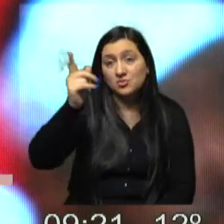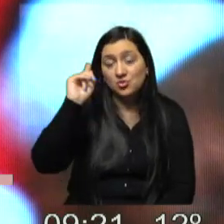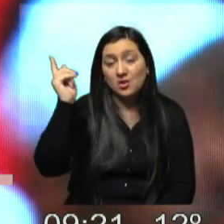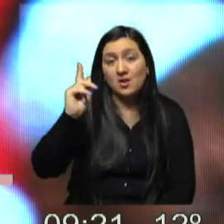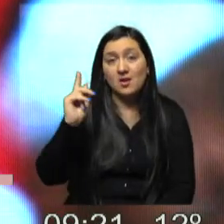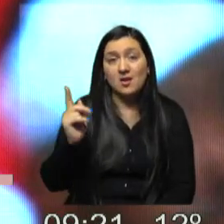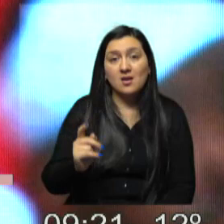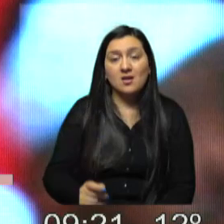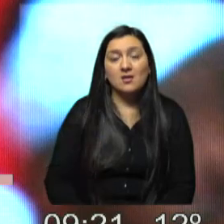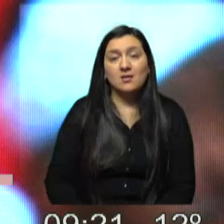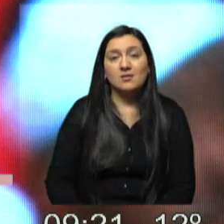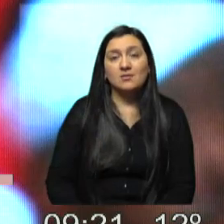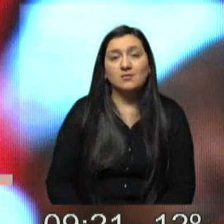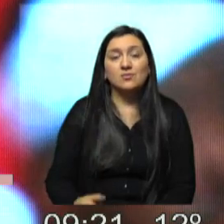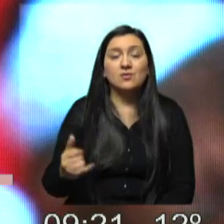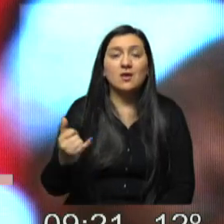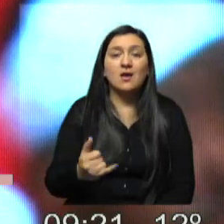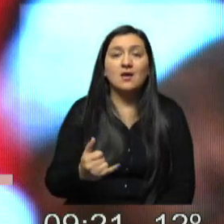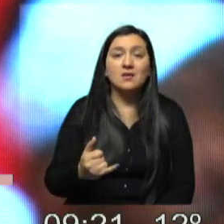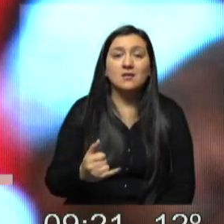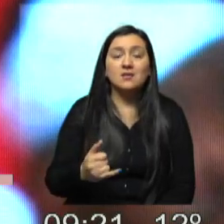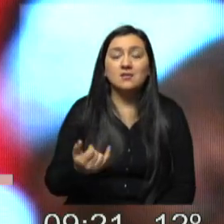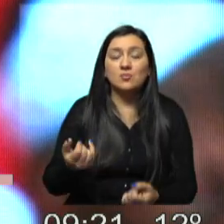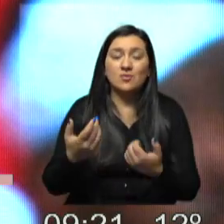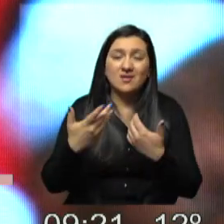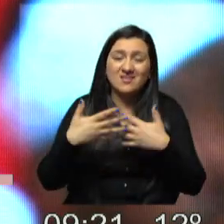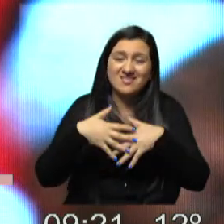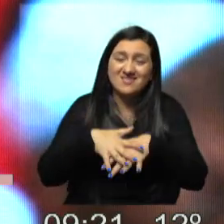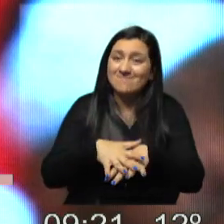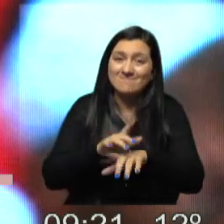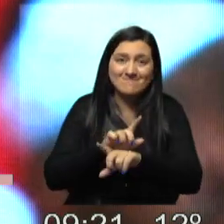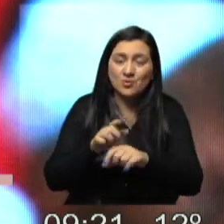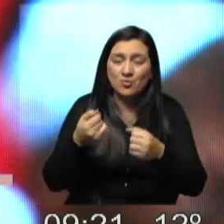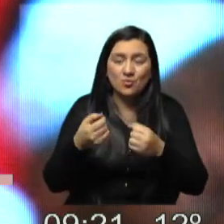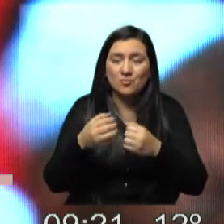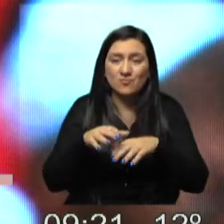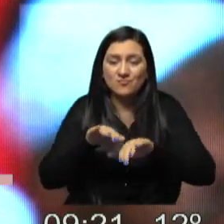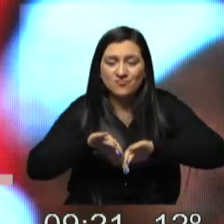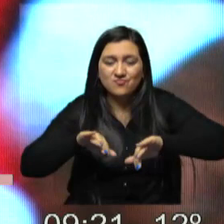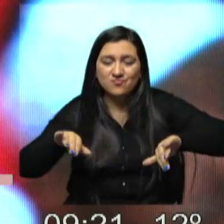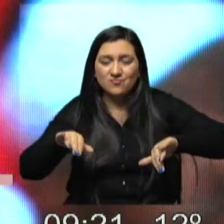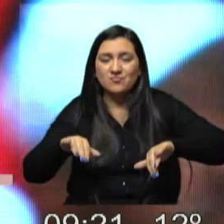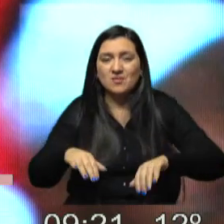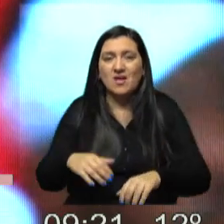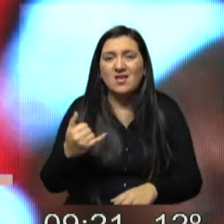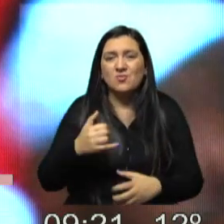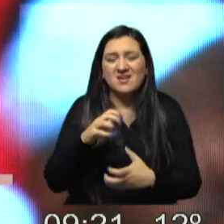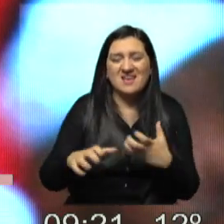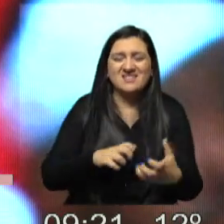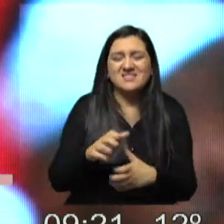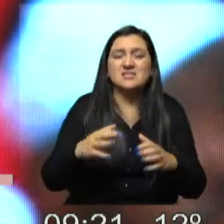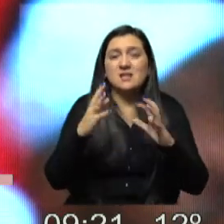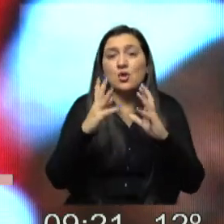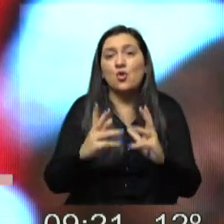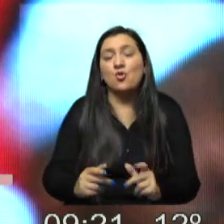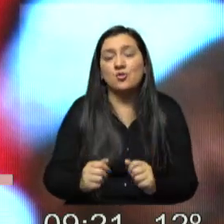un contexto donde hay un poco de desintegración, hay una contestación y una cierta crisis del orden en